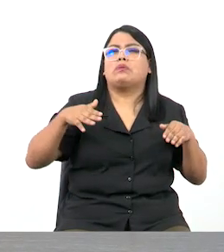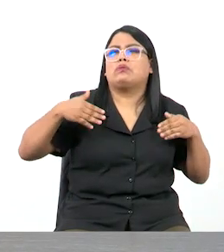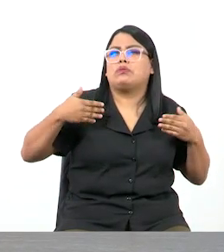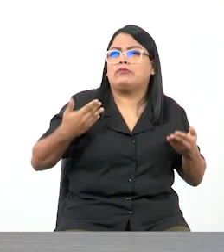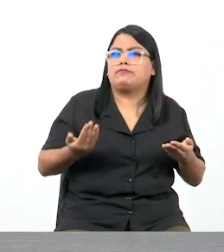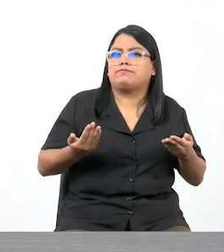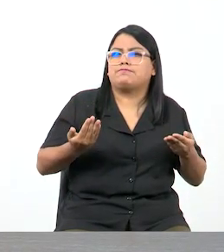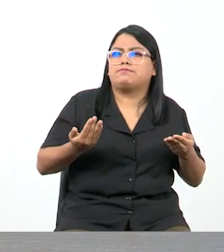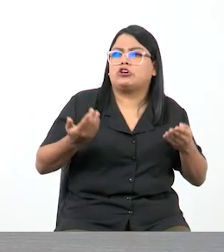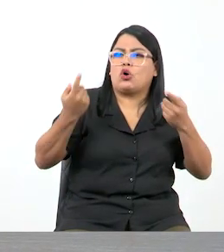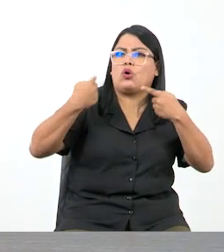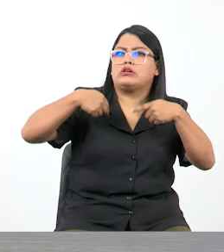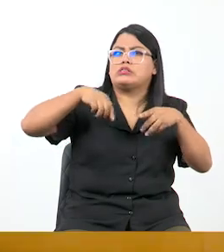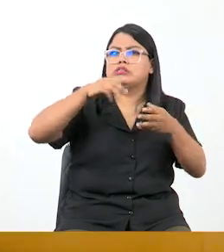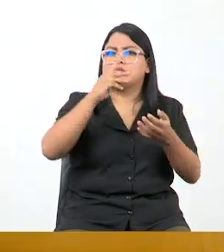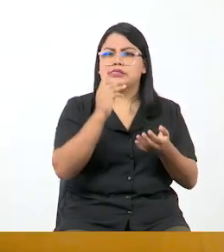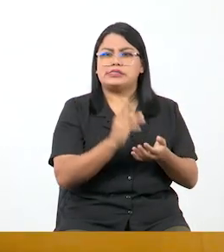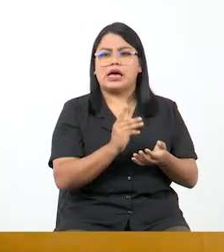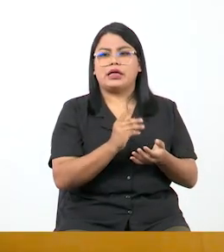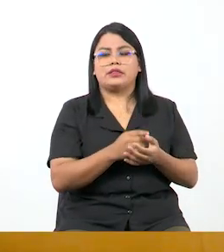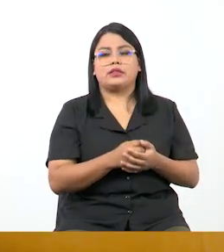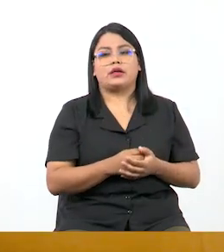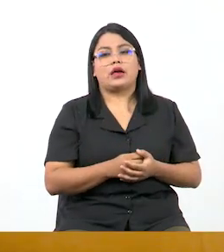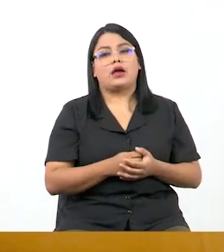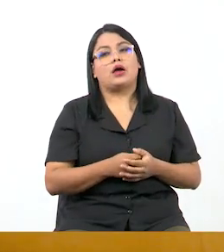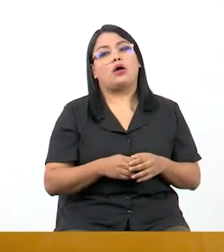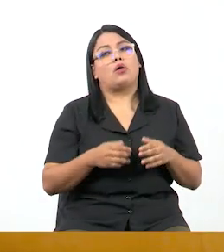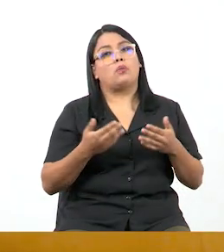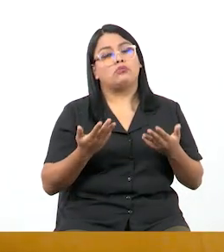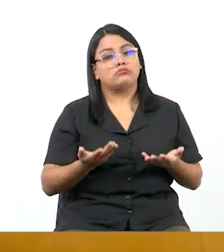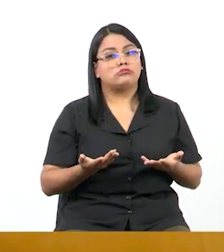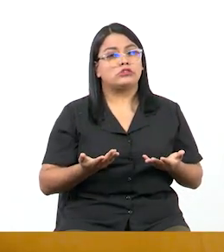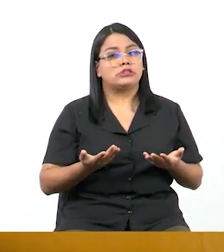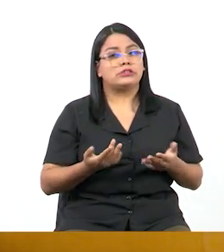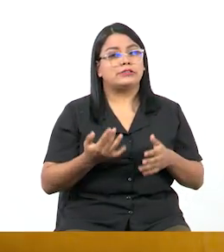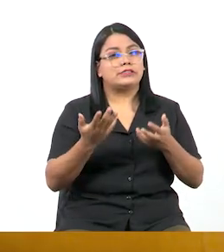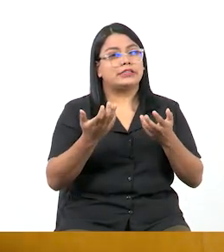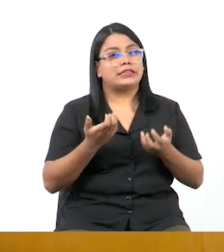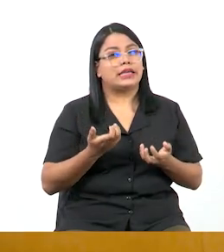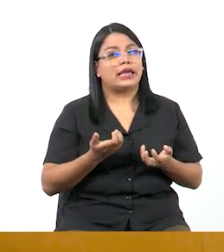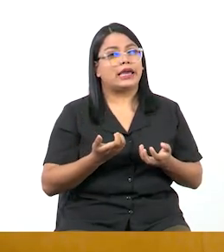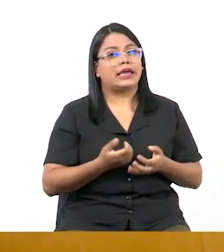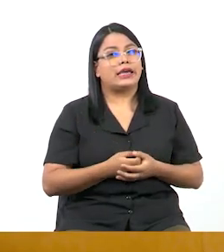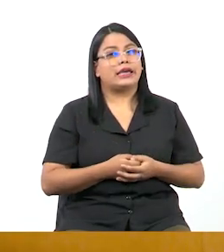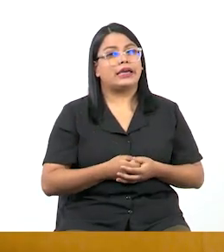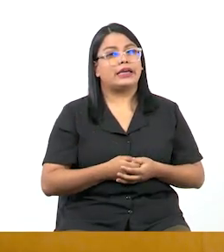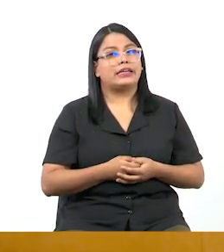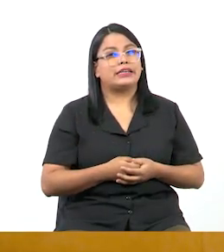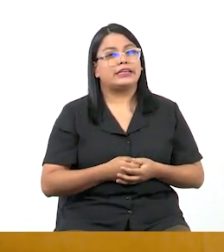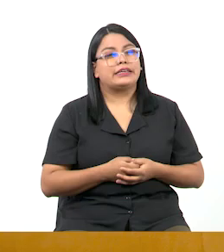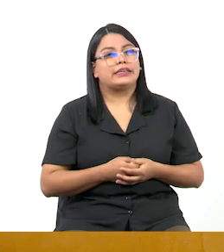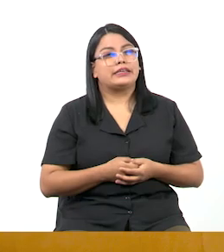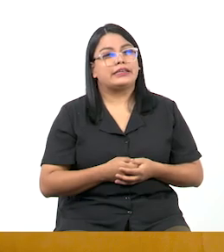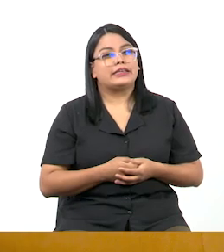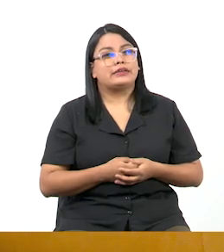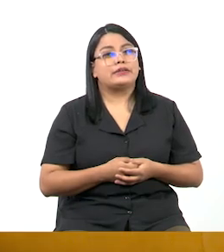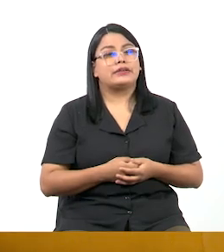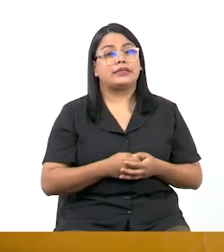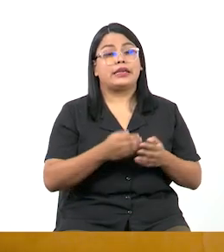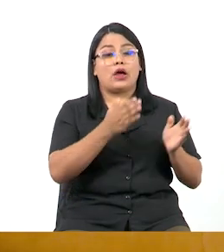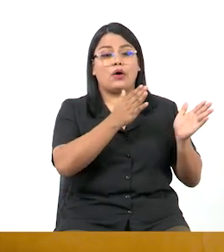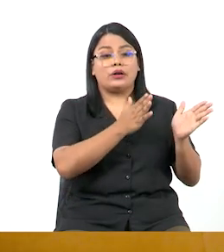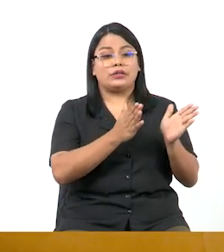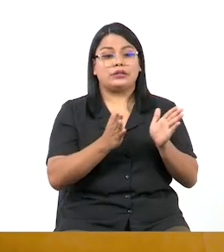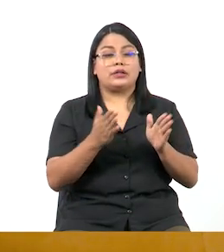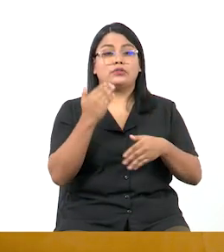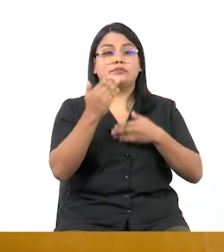qué retomamos esta secuencia didáctica? Bueno, esta secuencia lo que pretende, y ya su palabra, una secuencia nos dice que nos está